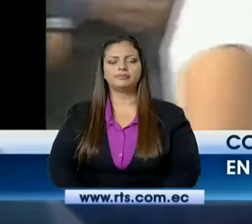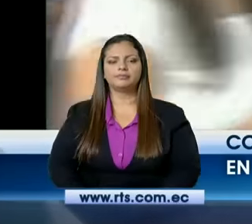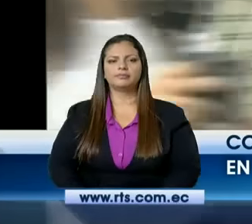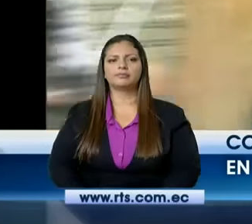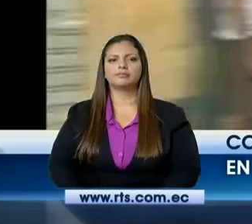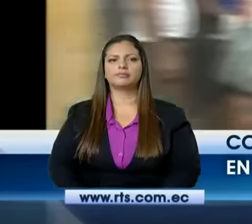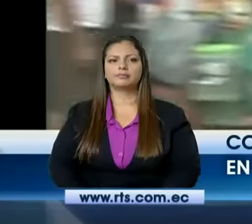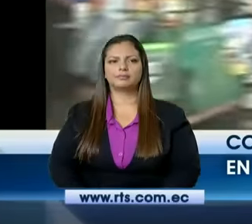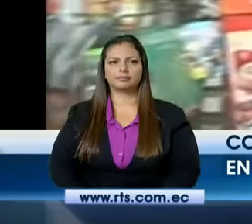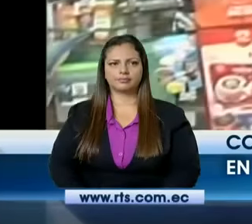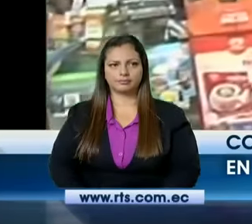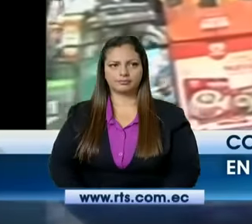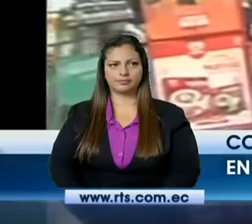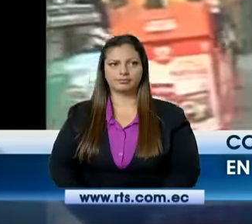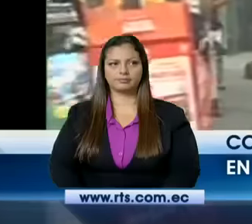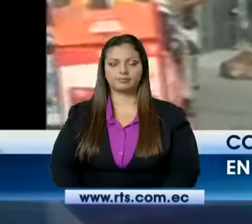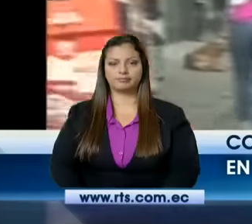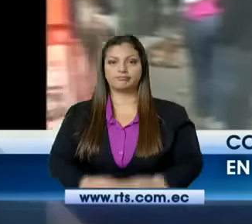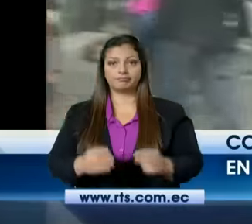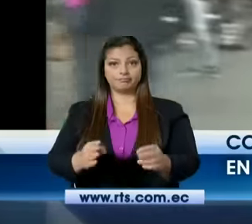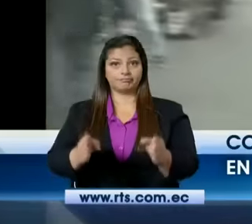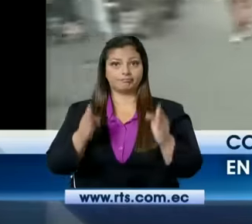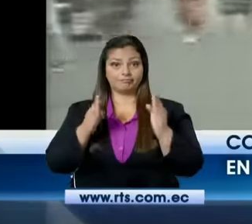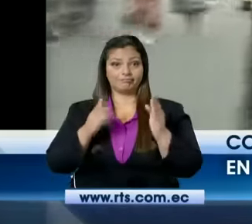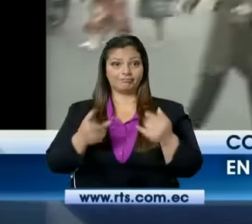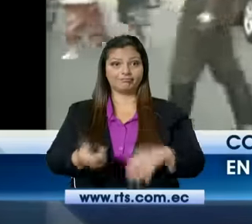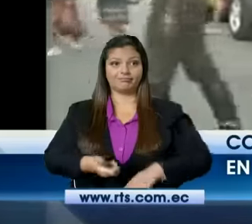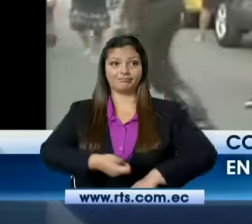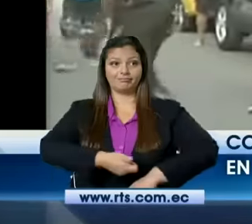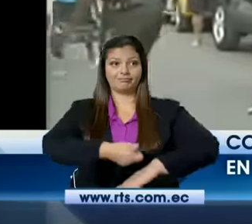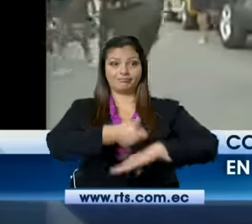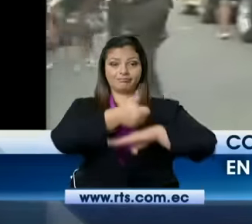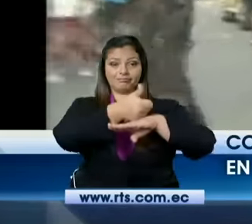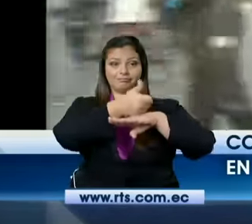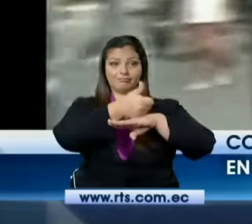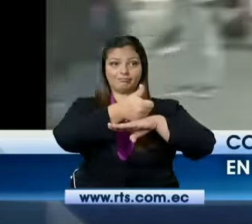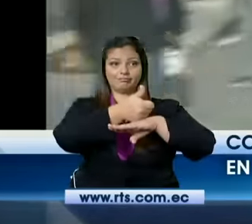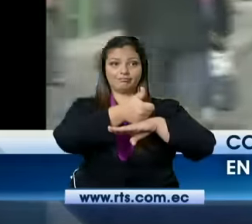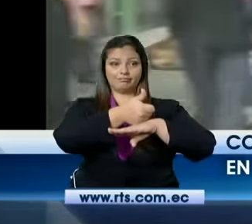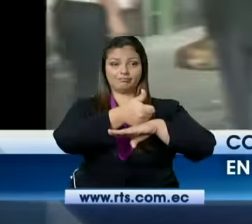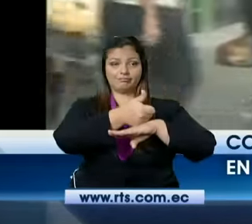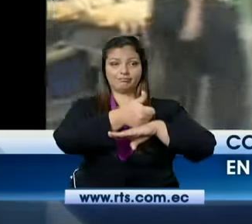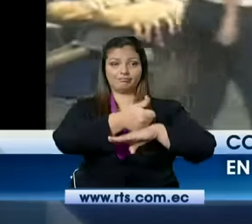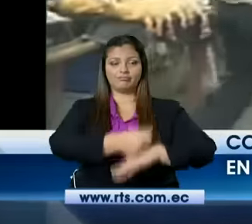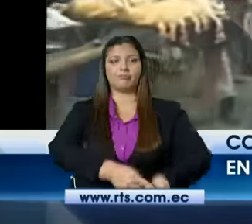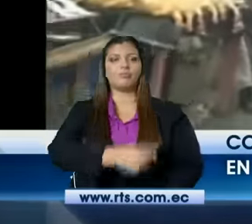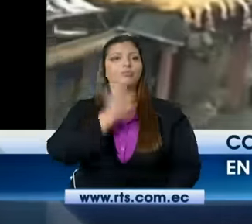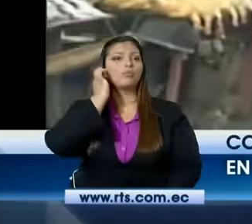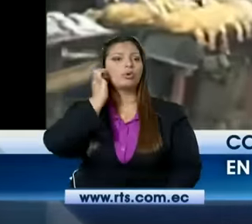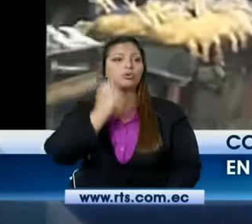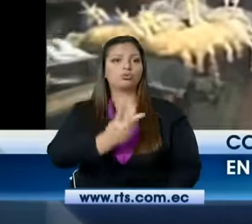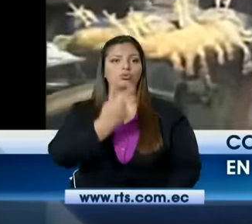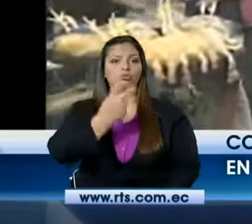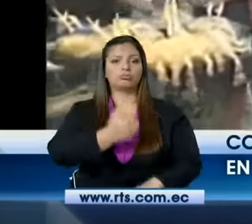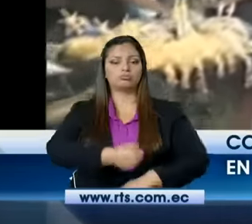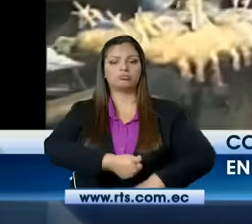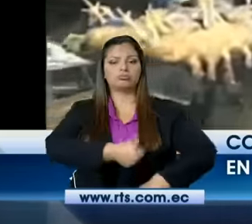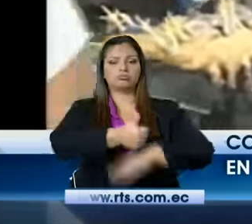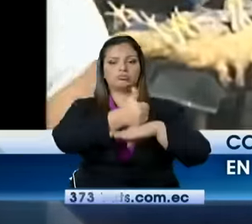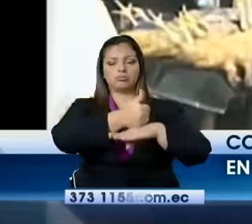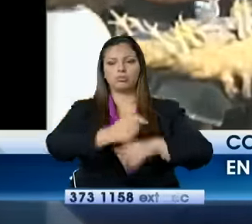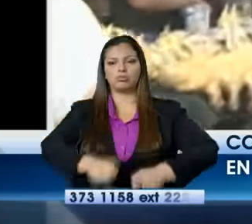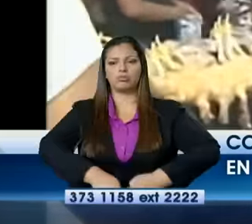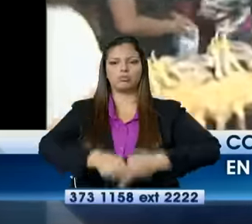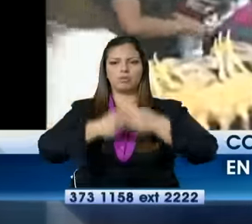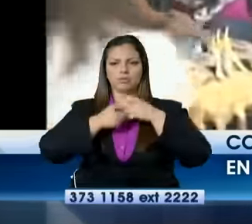empieza ya un operativo de control a cargo de dos comisarias. En este momento ya llegó la policía y